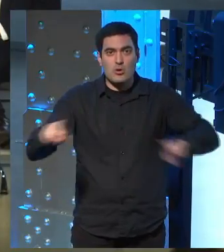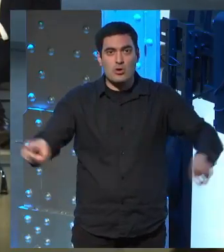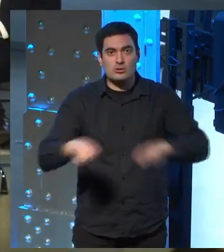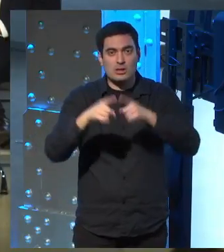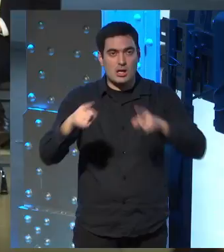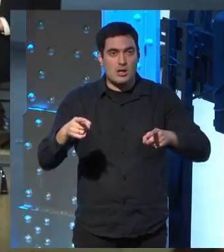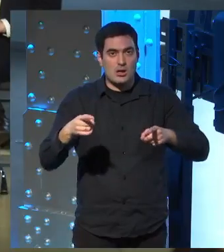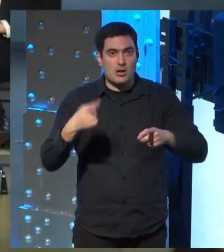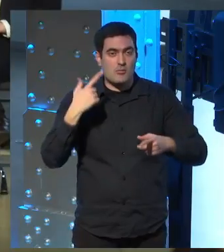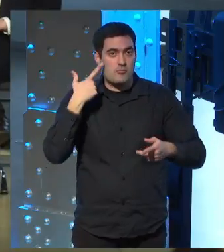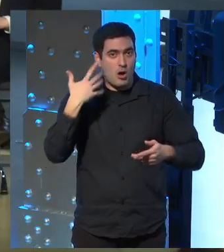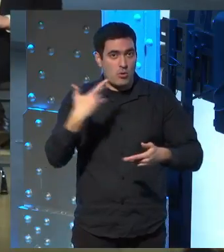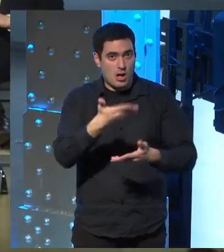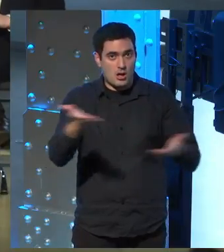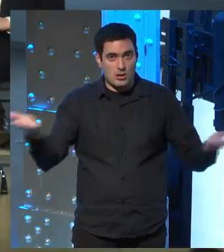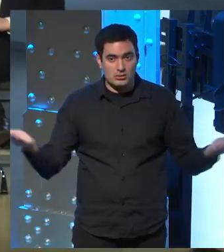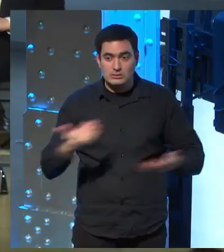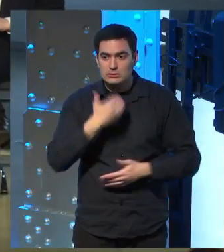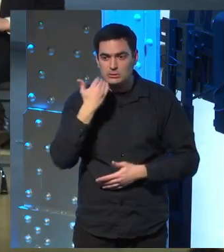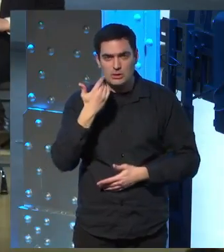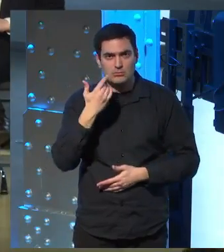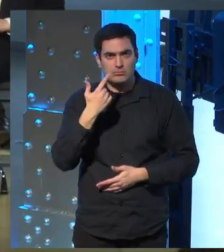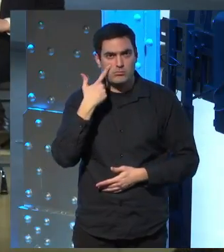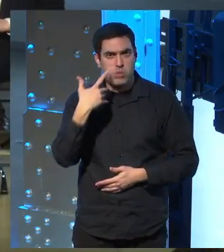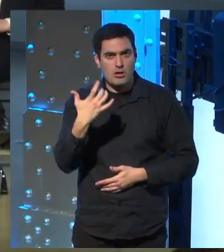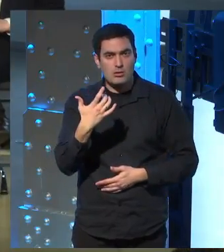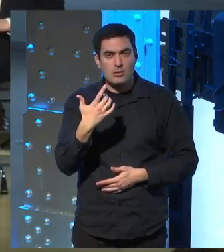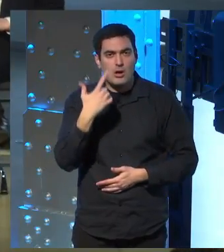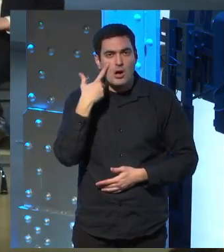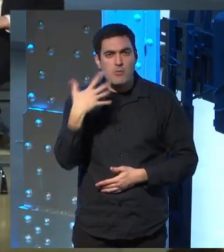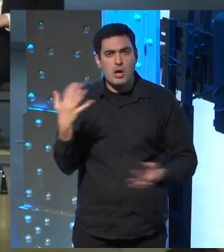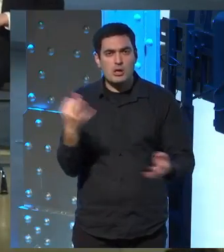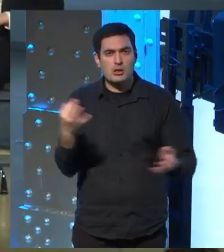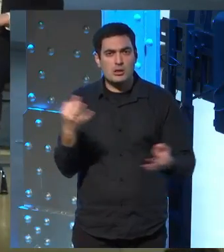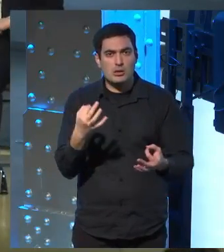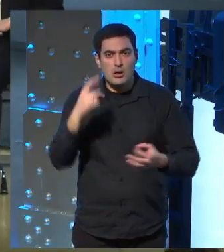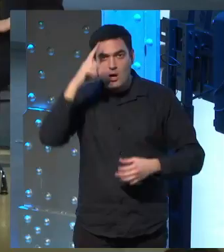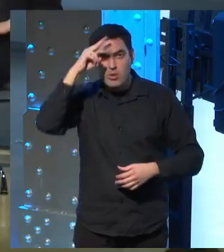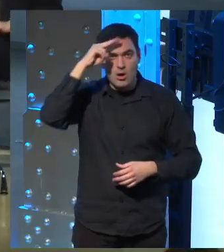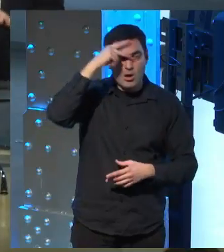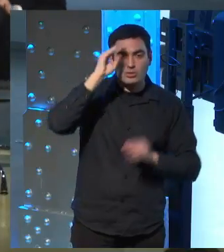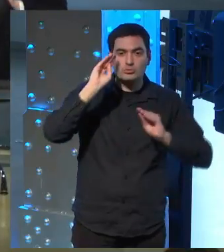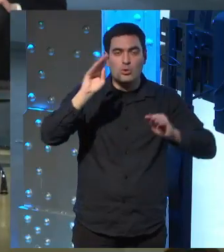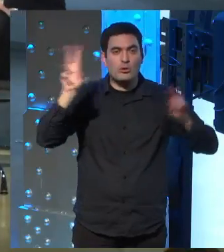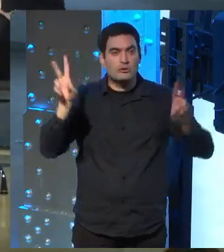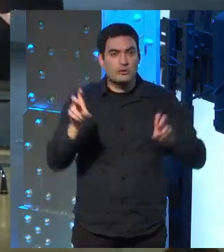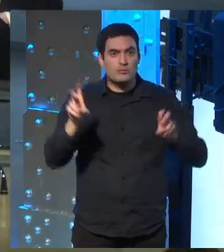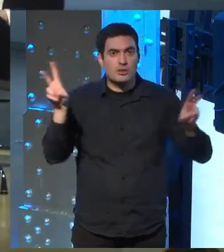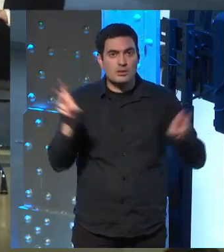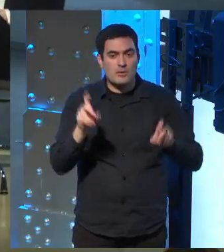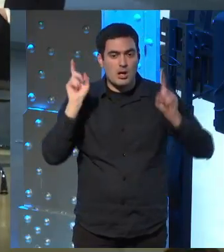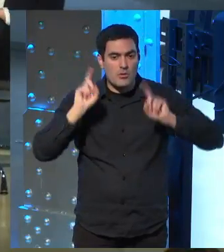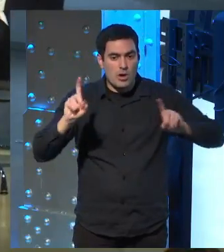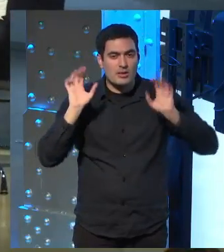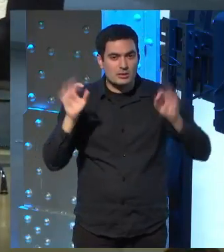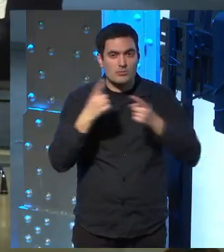música popular, ¿no? Ya es significativo. El hecho de su preocupación por la